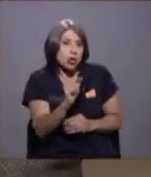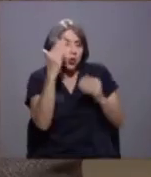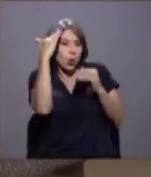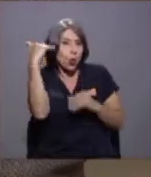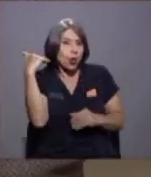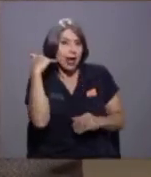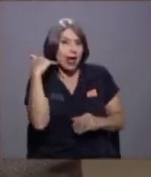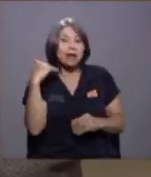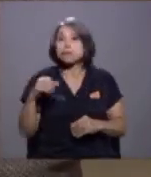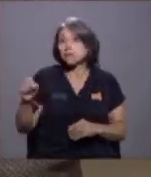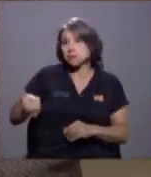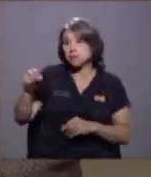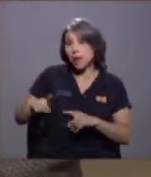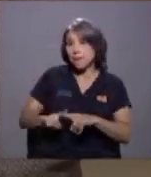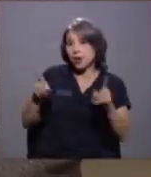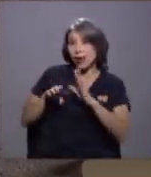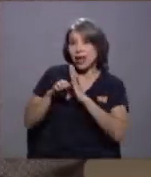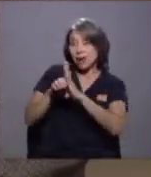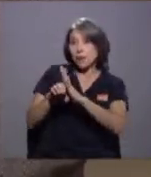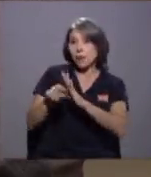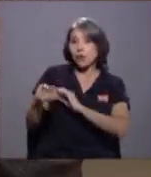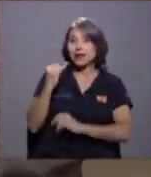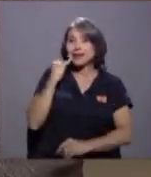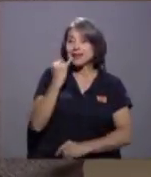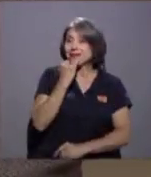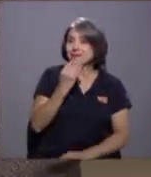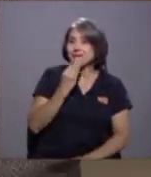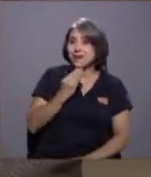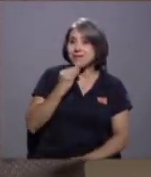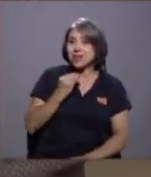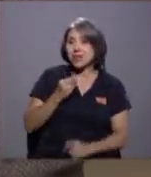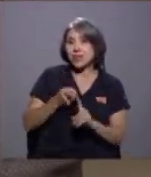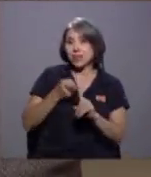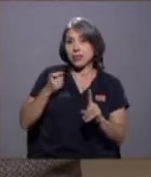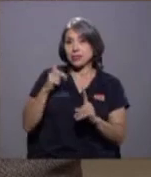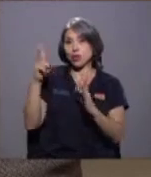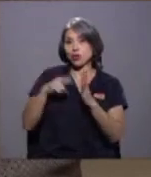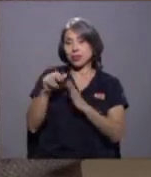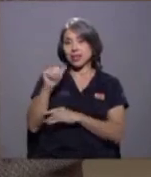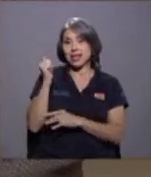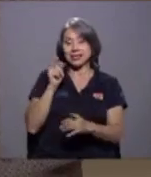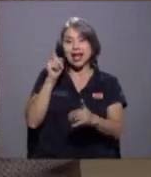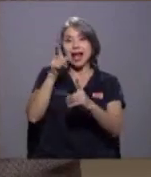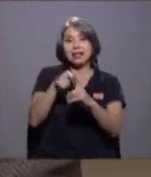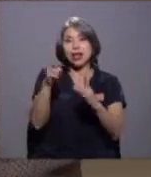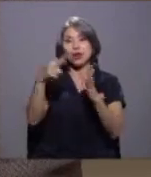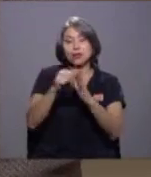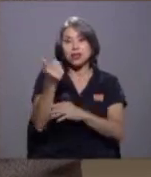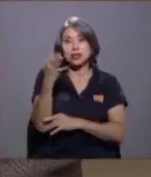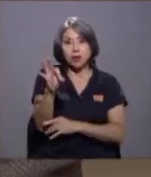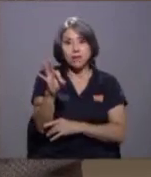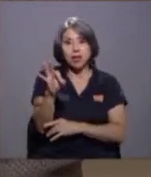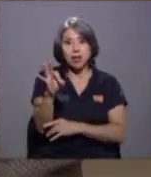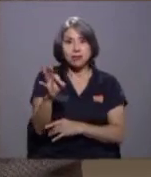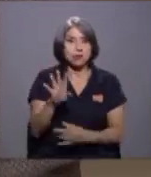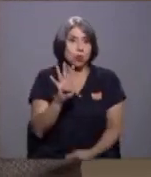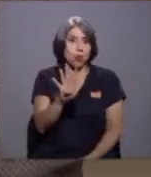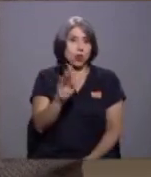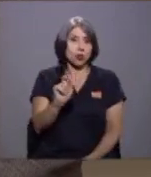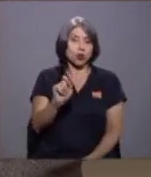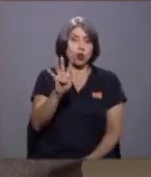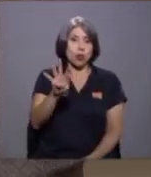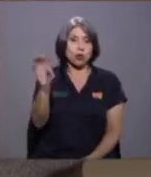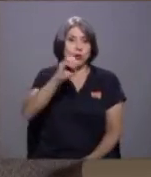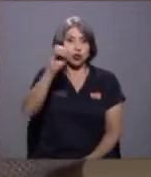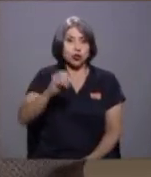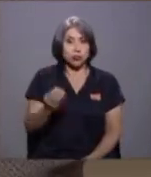país como Israel, también en la década de 2010 a 2019, tuvo un crecimiento promedio del 4.4%, en una